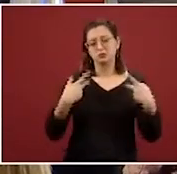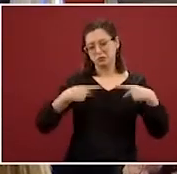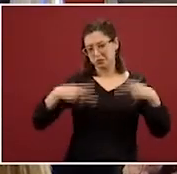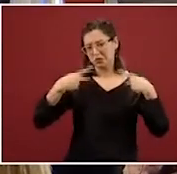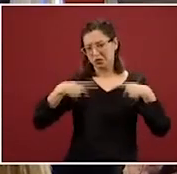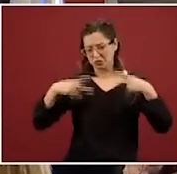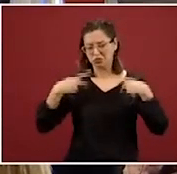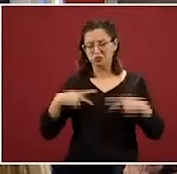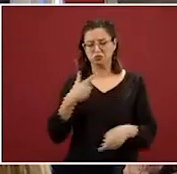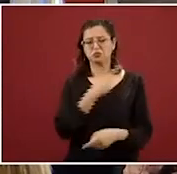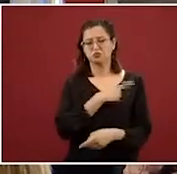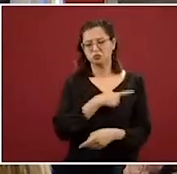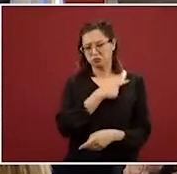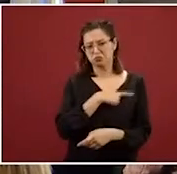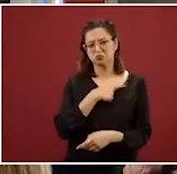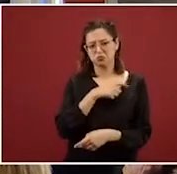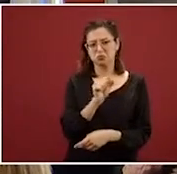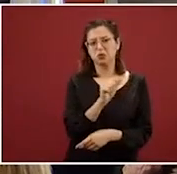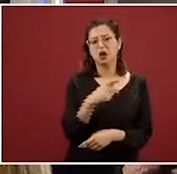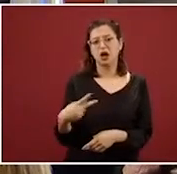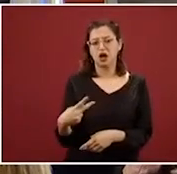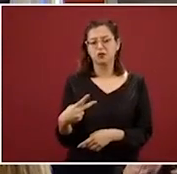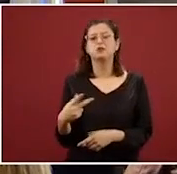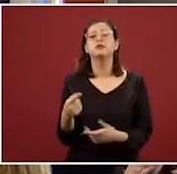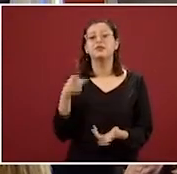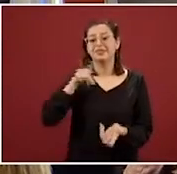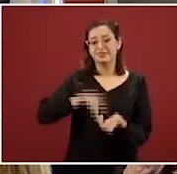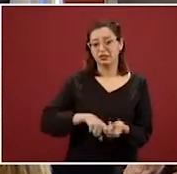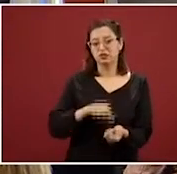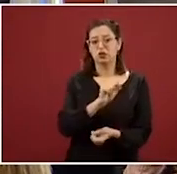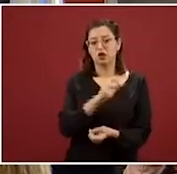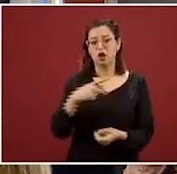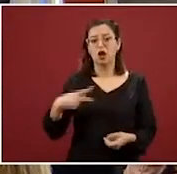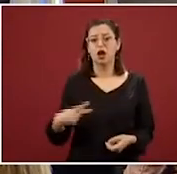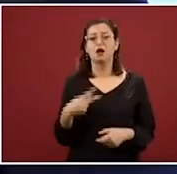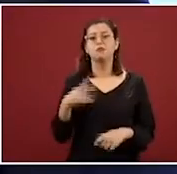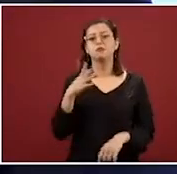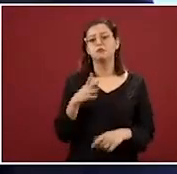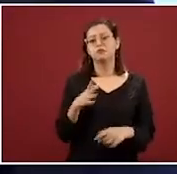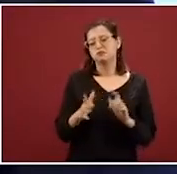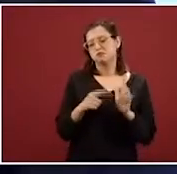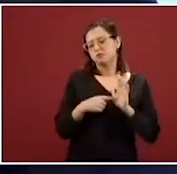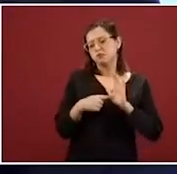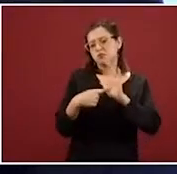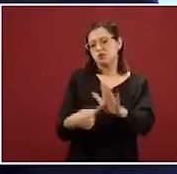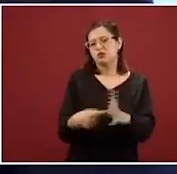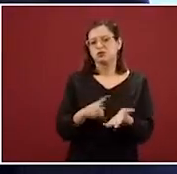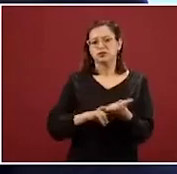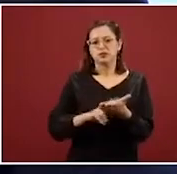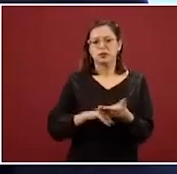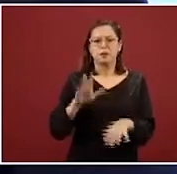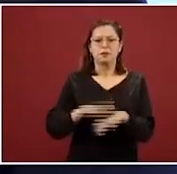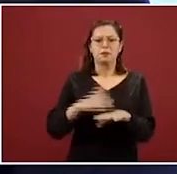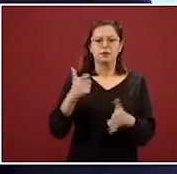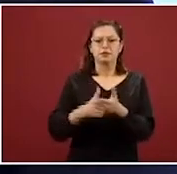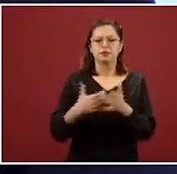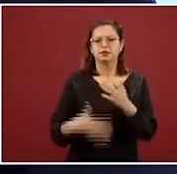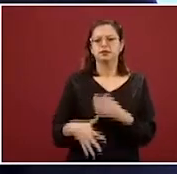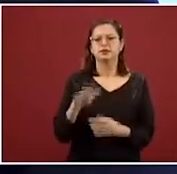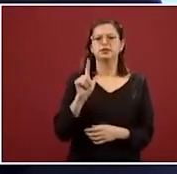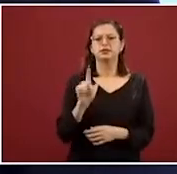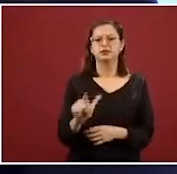usuarios. Y en la app, que no tome en cuenta el margen, el precio más bajo para la regular 17.92